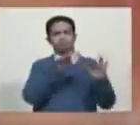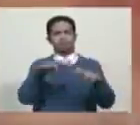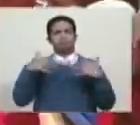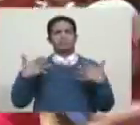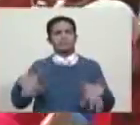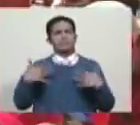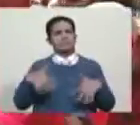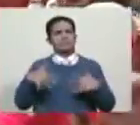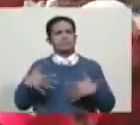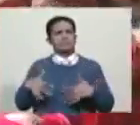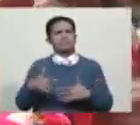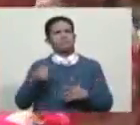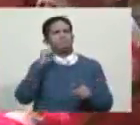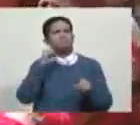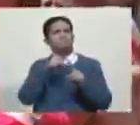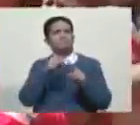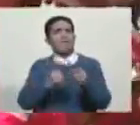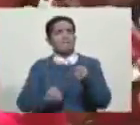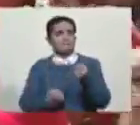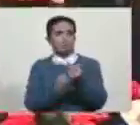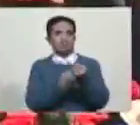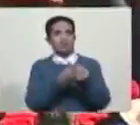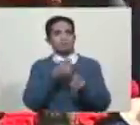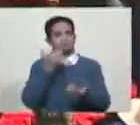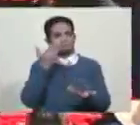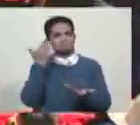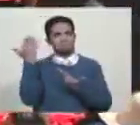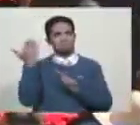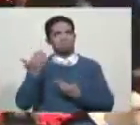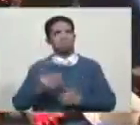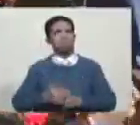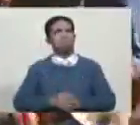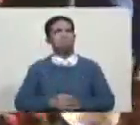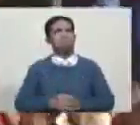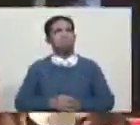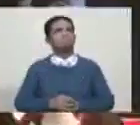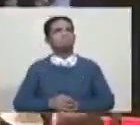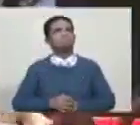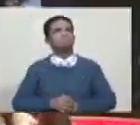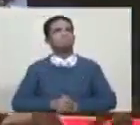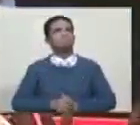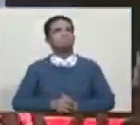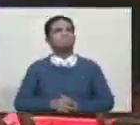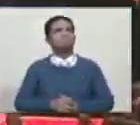sus principales ciudades para apoyar al mandatario. Escuchemos lo que ocurre en el lugar.